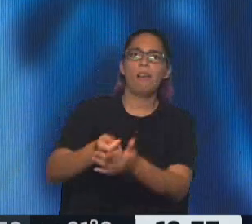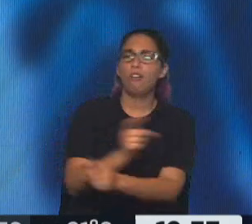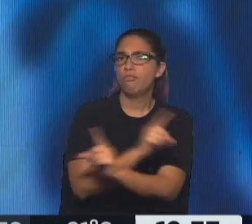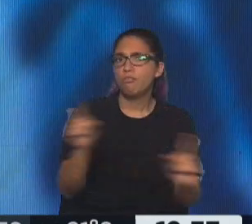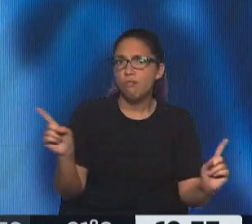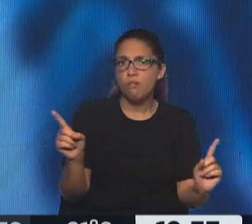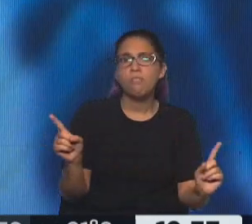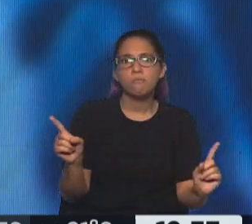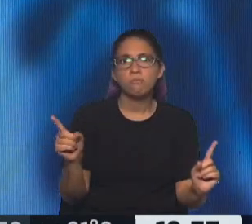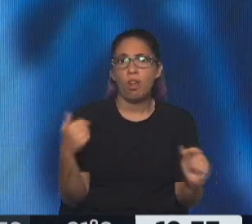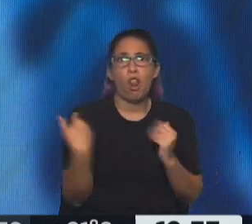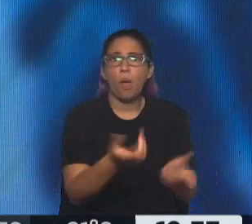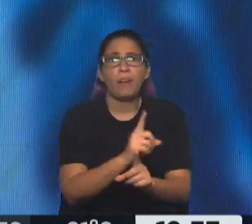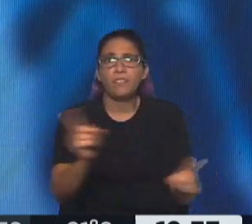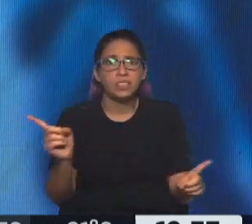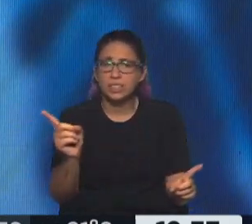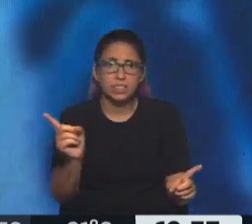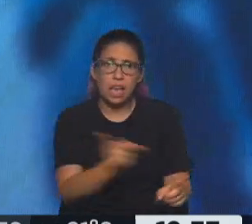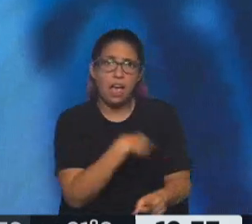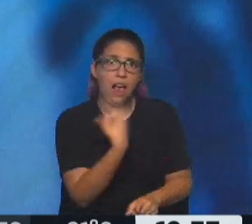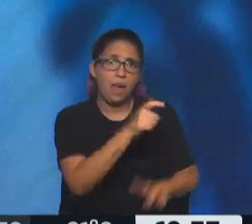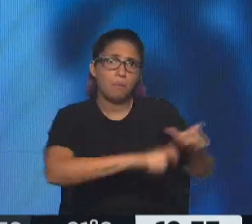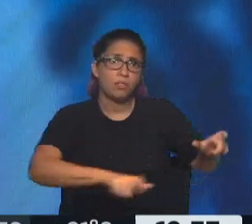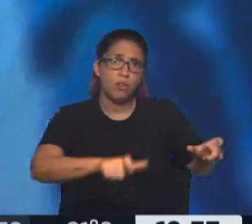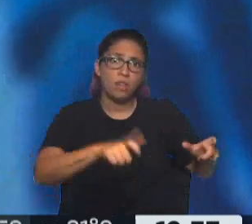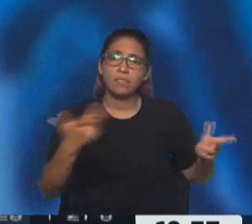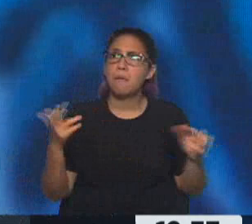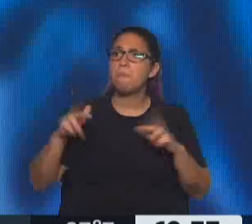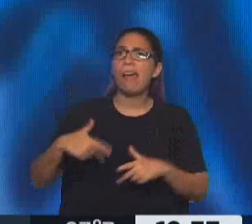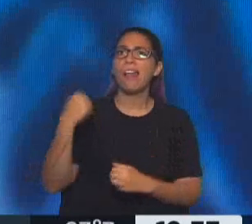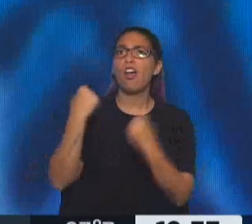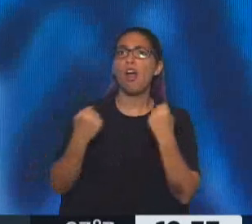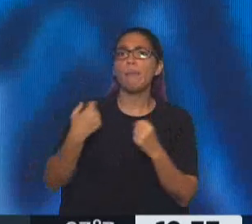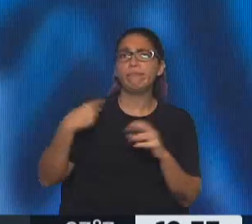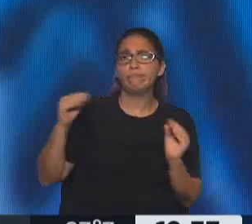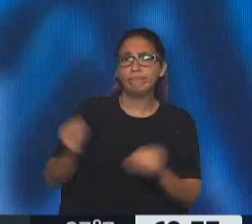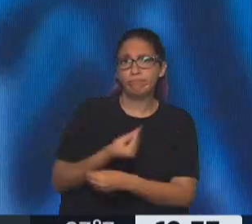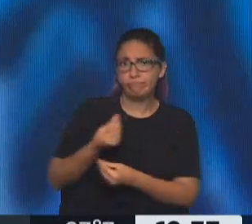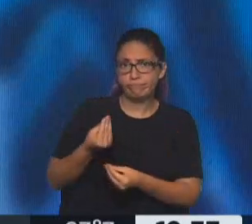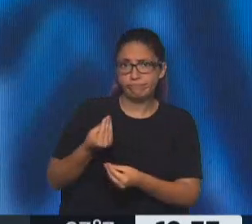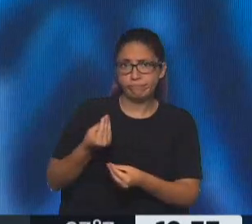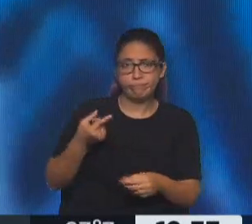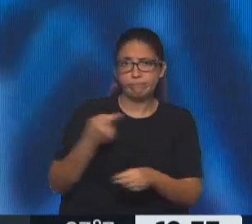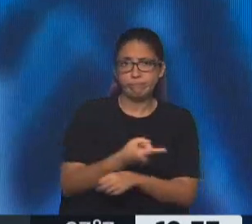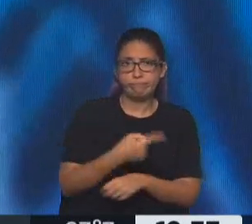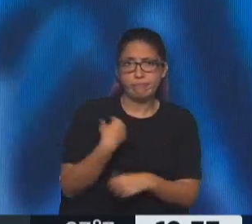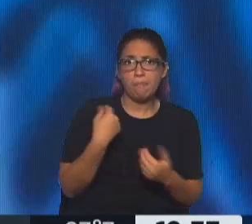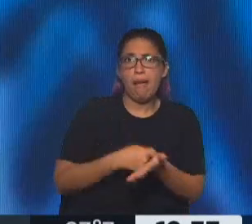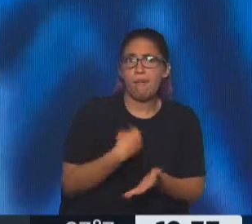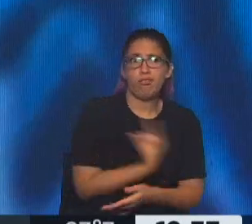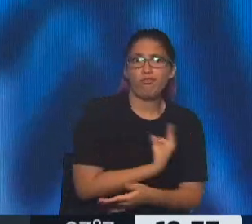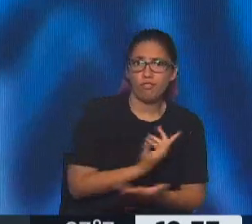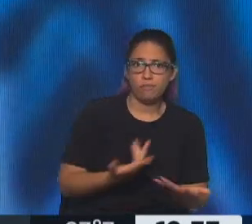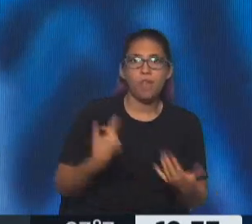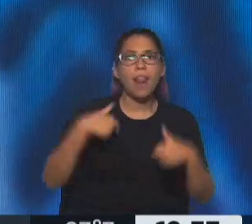se vio beneficiado, sino que además pagó las consecuencias de un plan económico que fracasó. Les propongo, en esta sucesión de